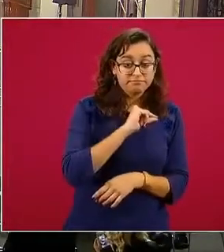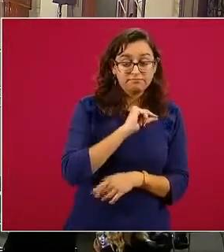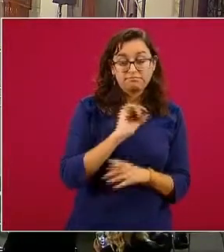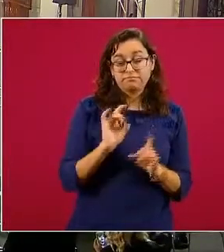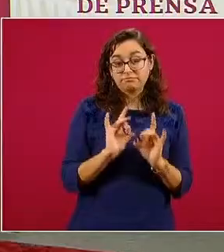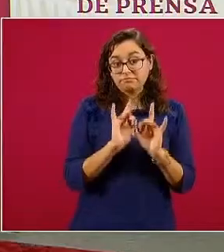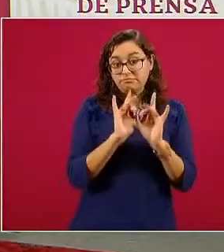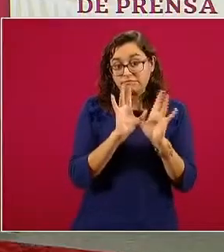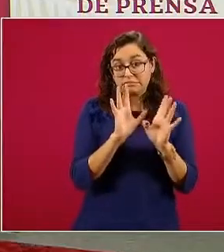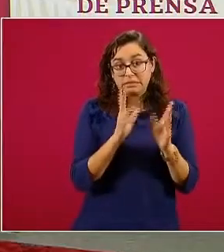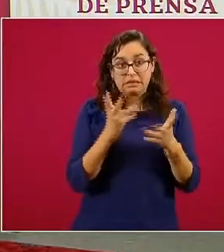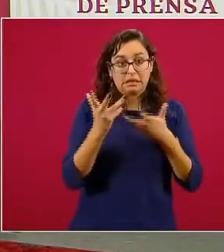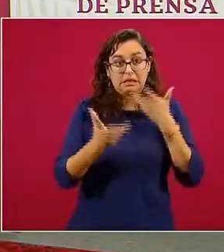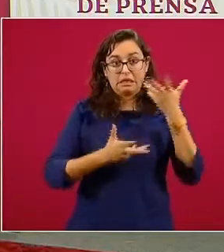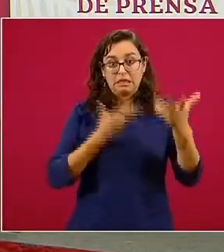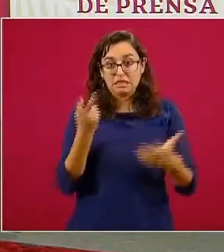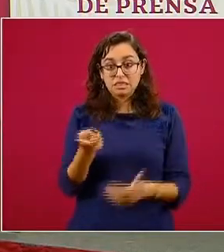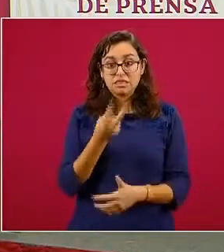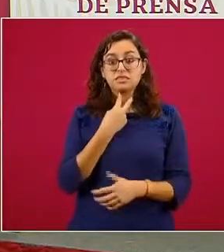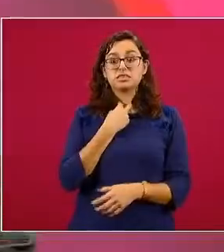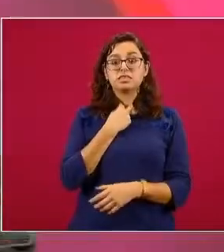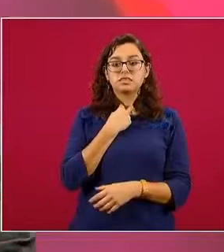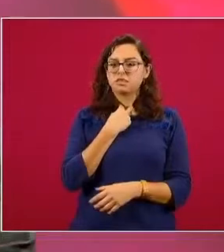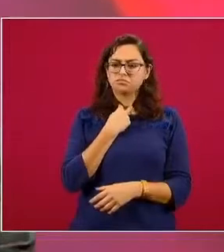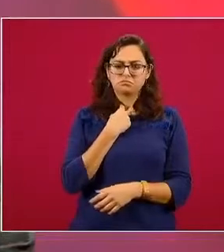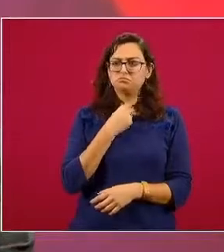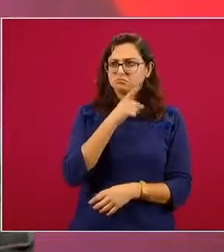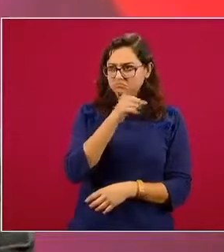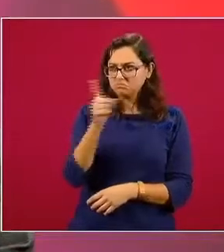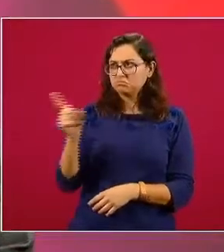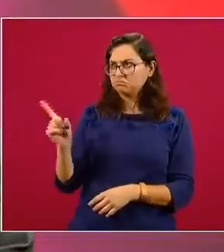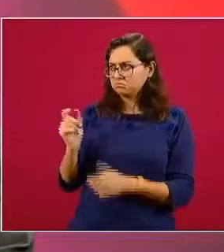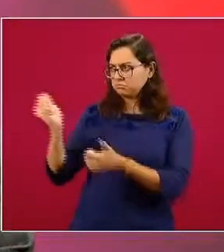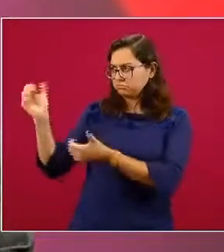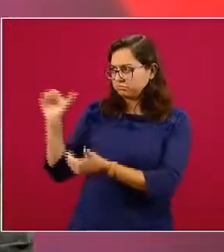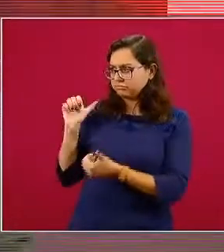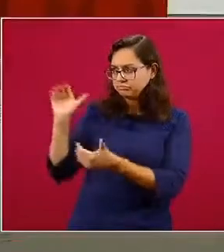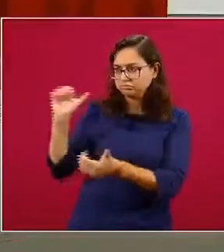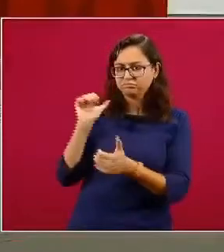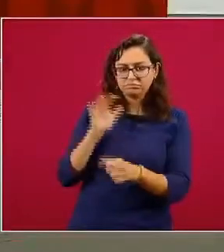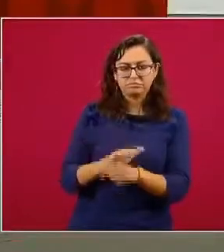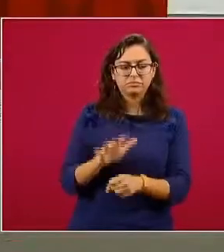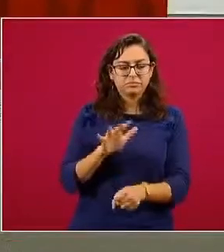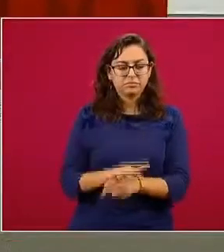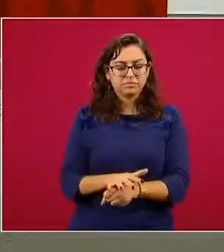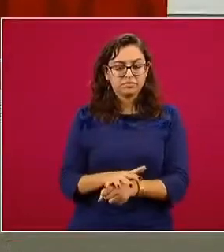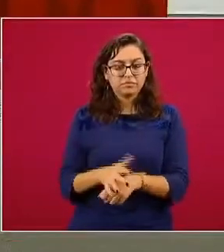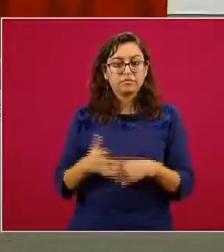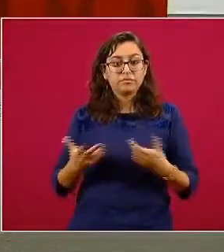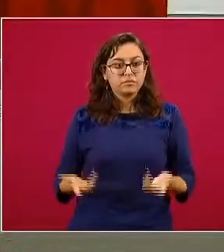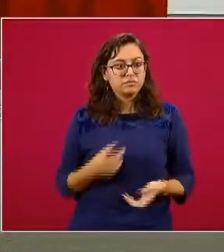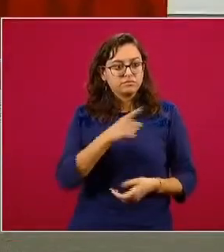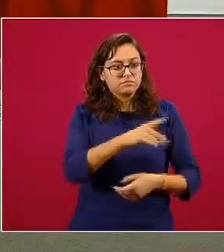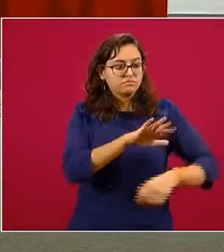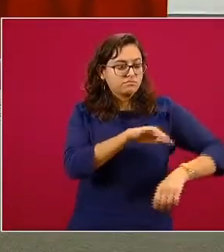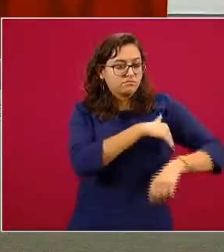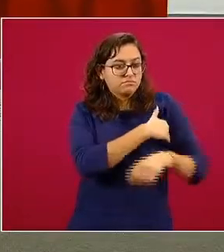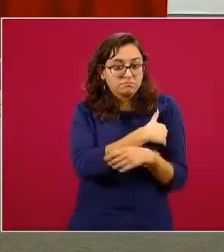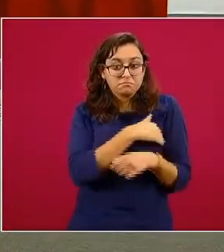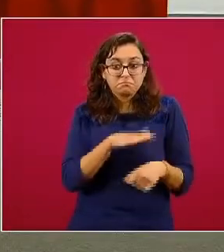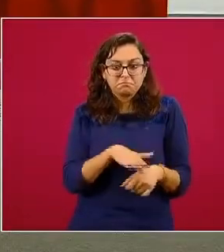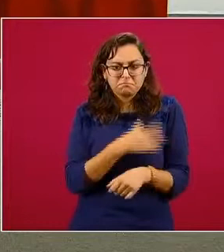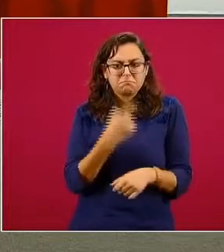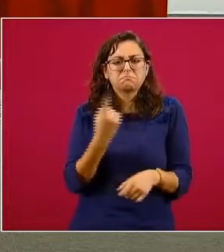naturaleza, no quedarnos sin los productos que se necesitan. ¿Por qué razón estaban en una bodega? Pues porque